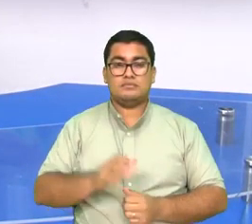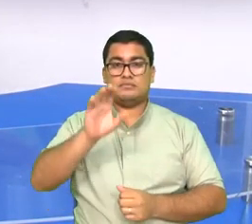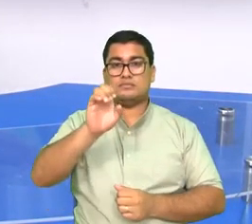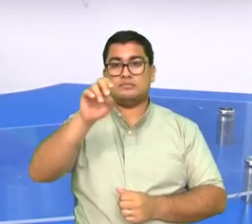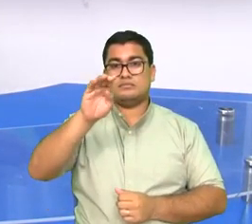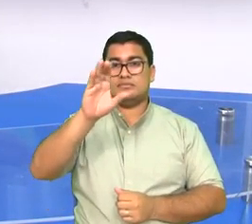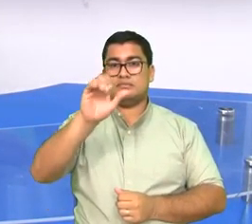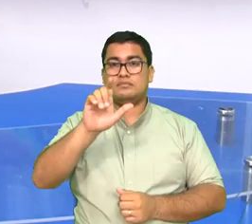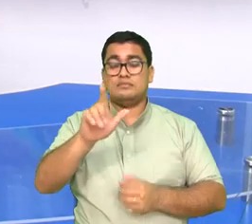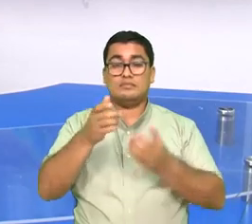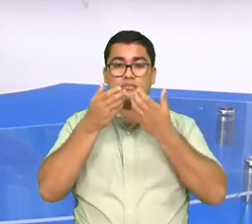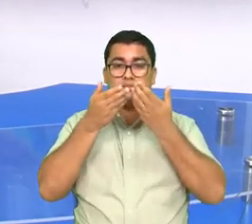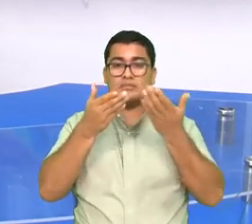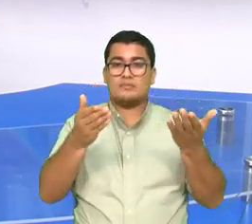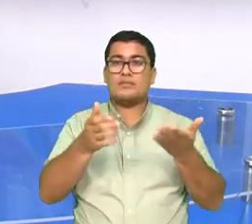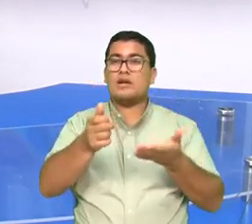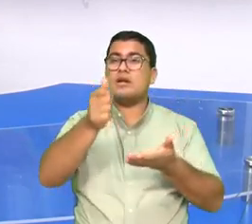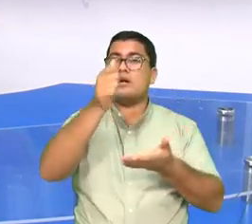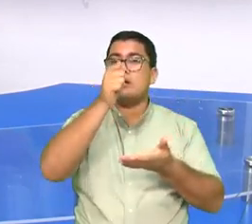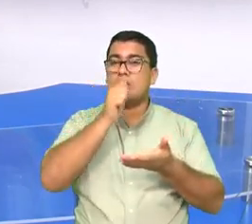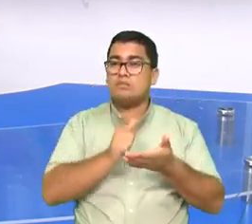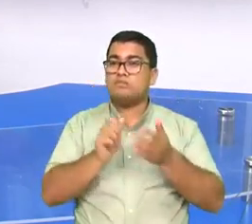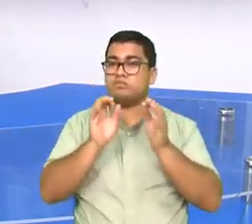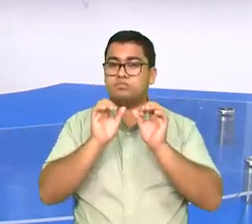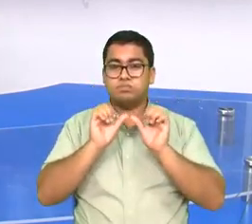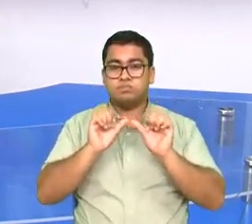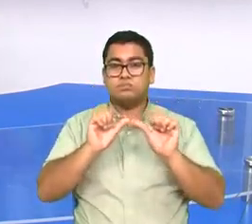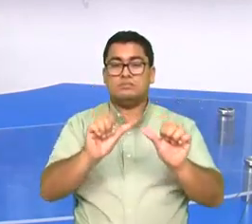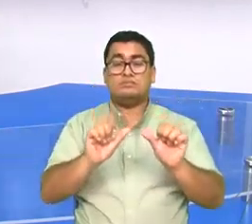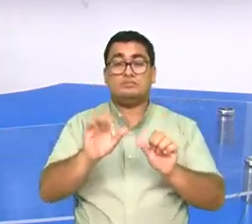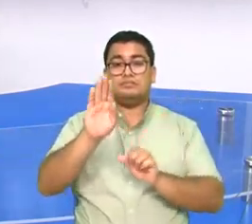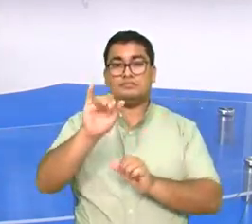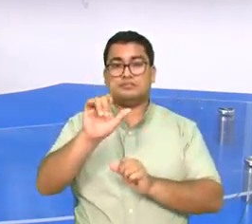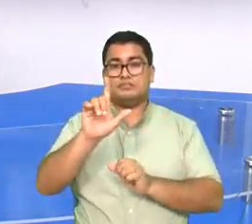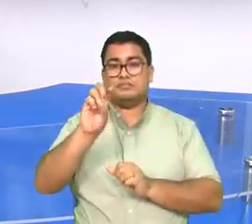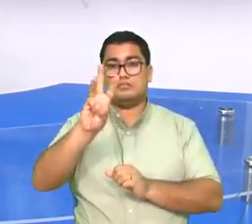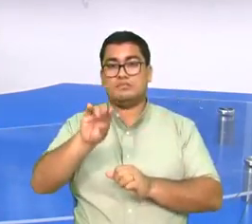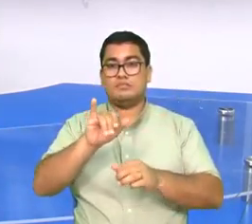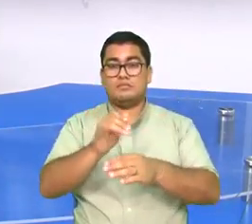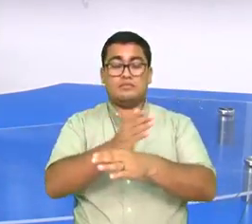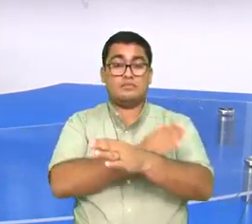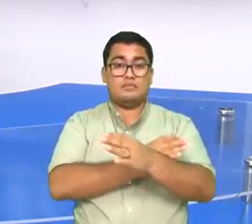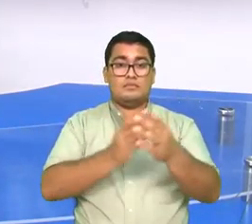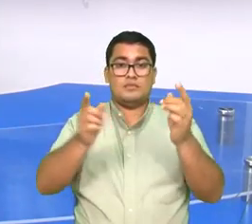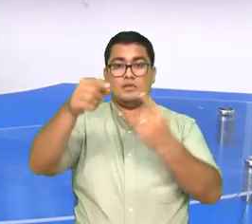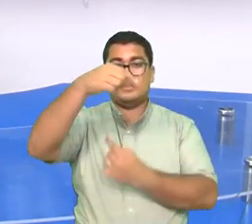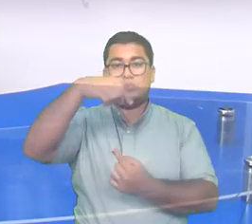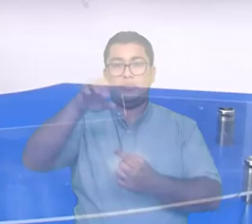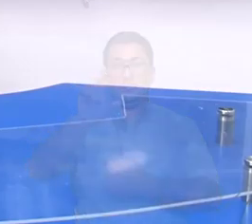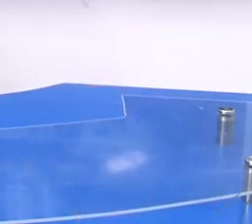Enacal anunció el restablecimiento del servicio de agua potable en Bilwi luego del paso del huracán Eta.